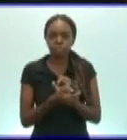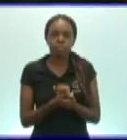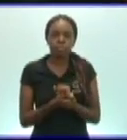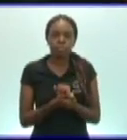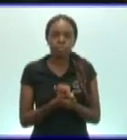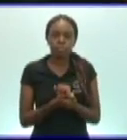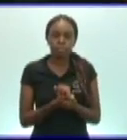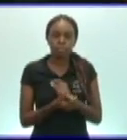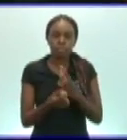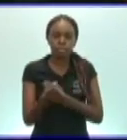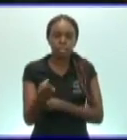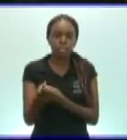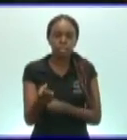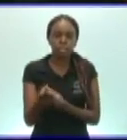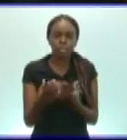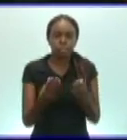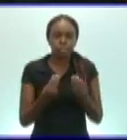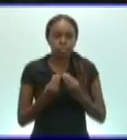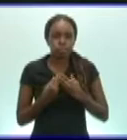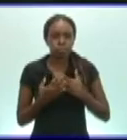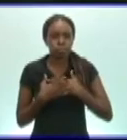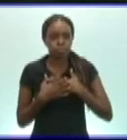era de tradición más bien conservadora.